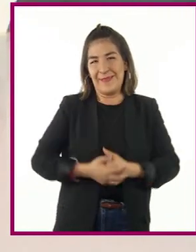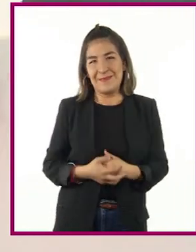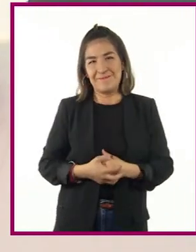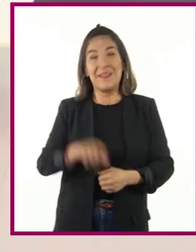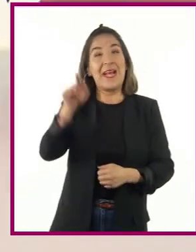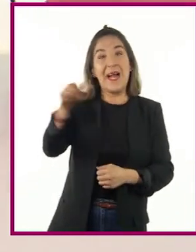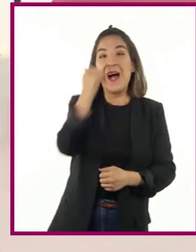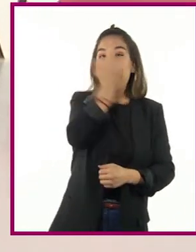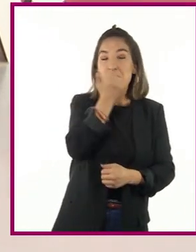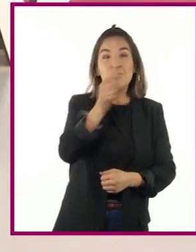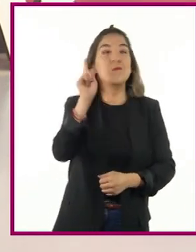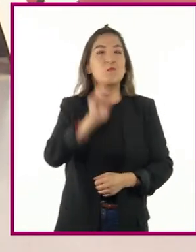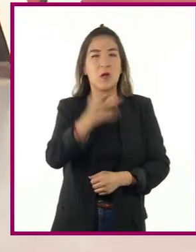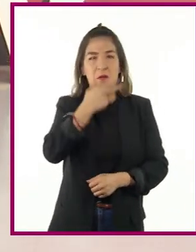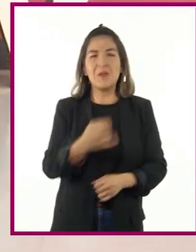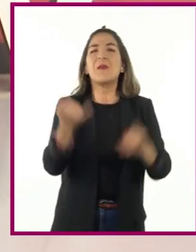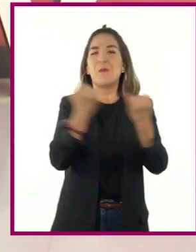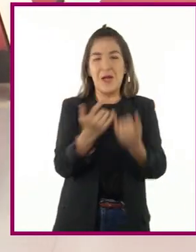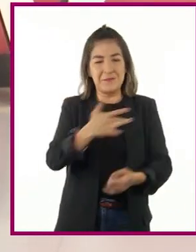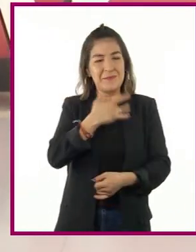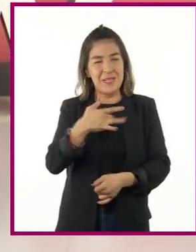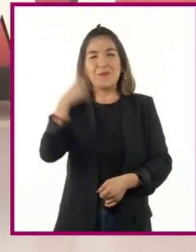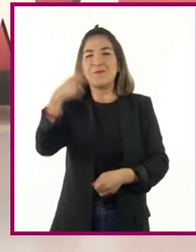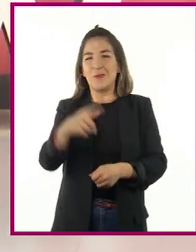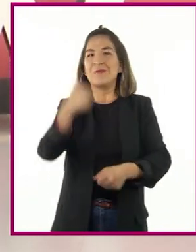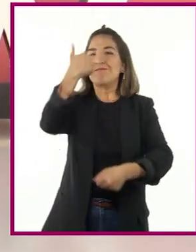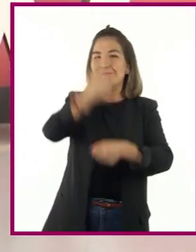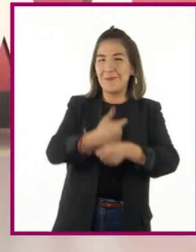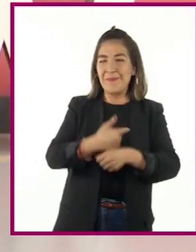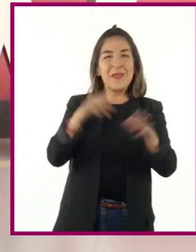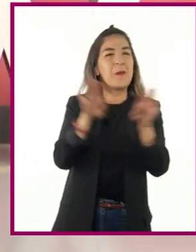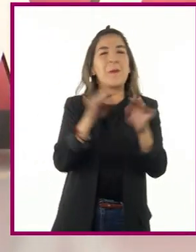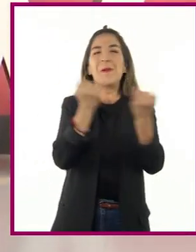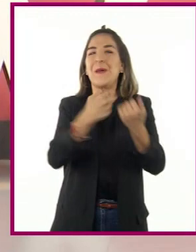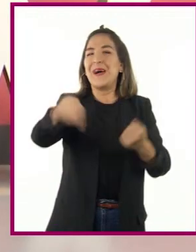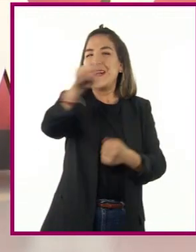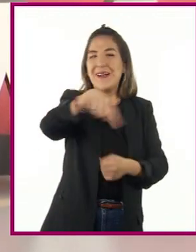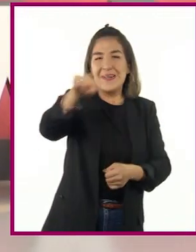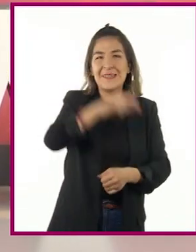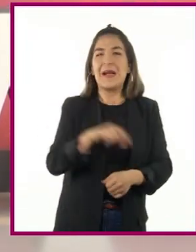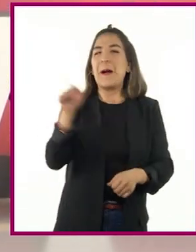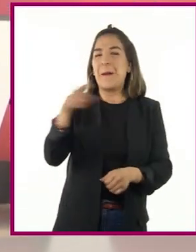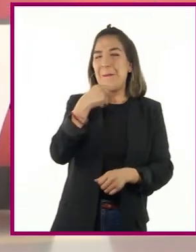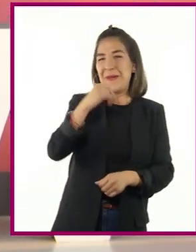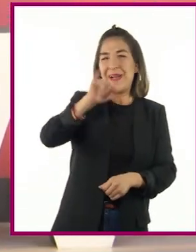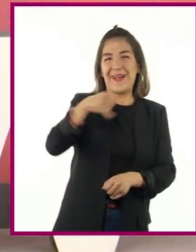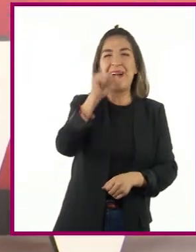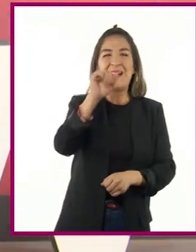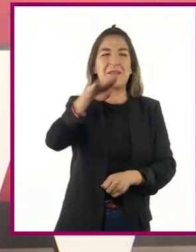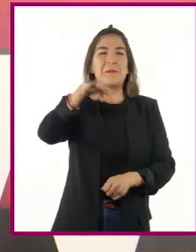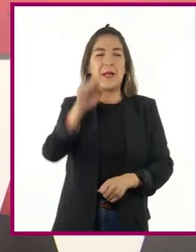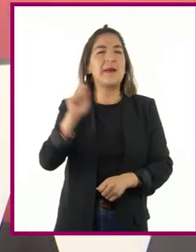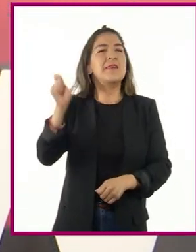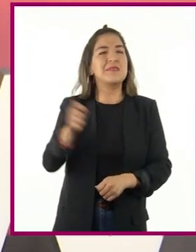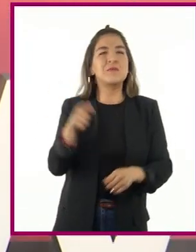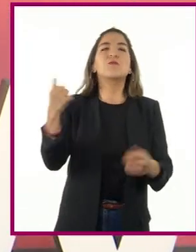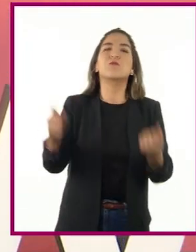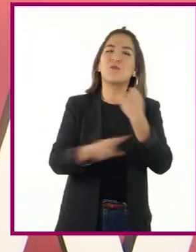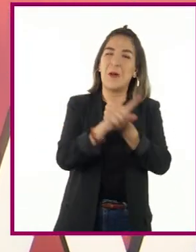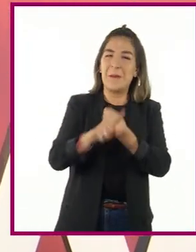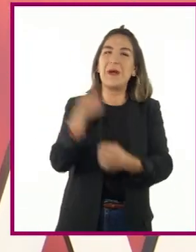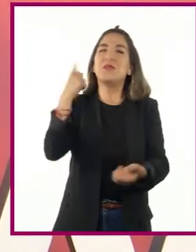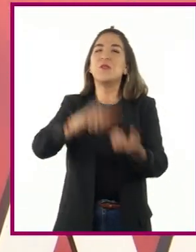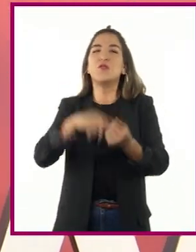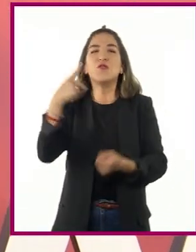los alumnos también pudieron sentirse identificados en esta parte del texto, con Jaime Sabines, pues están en el momento de su